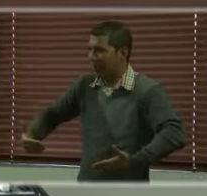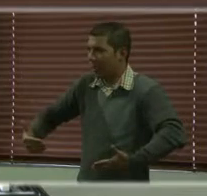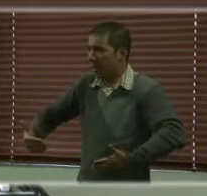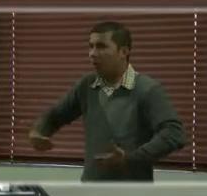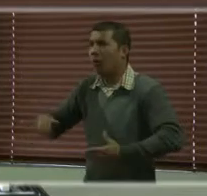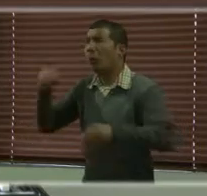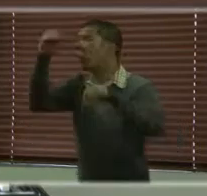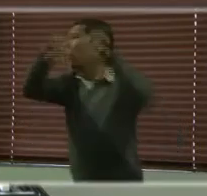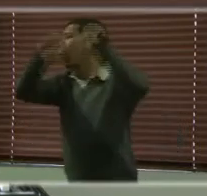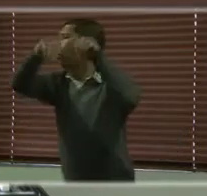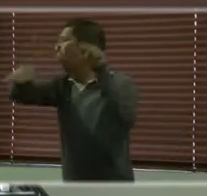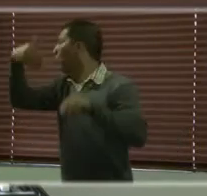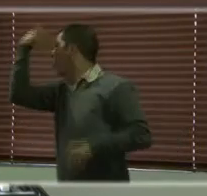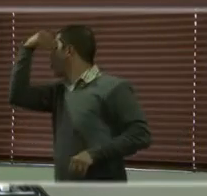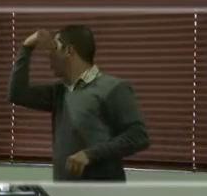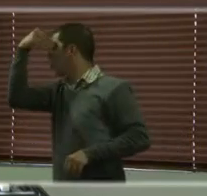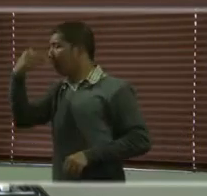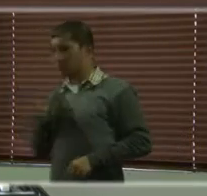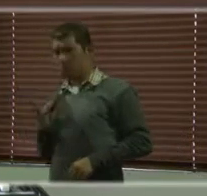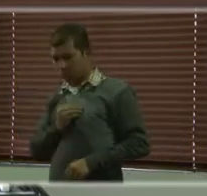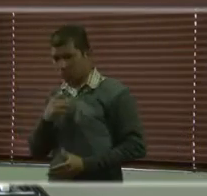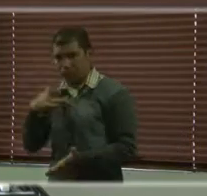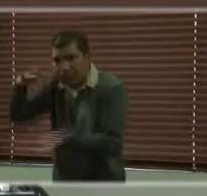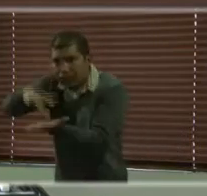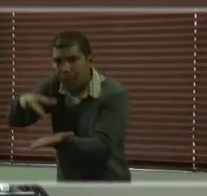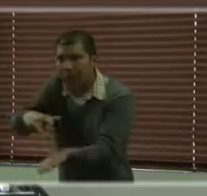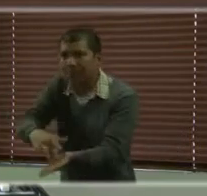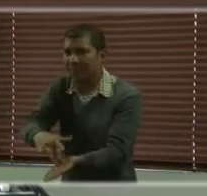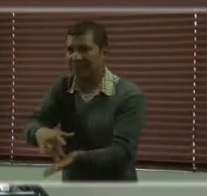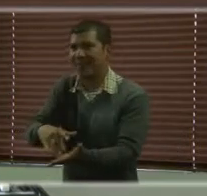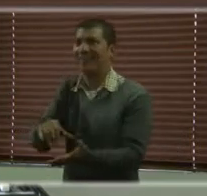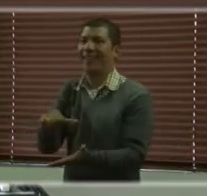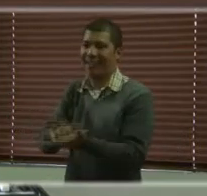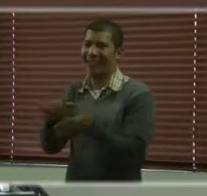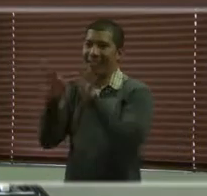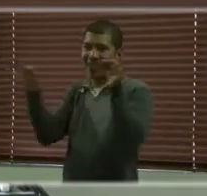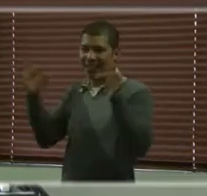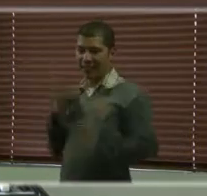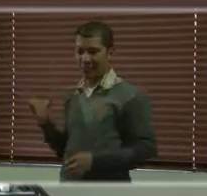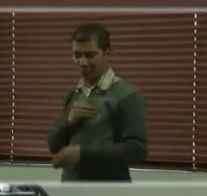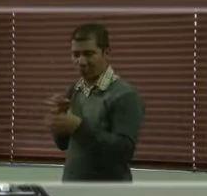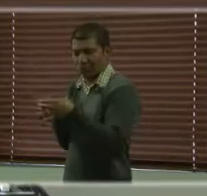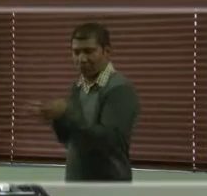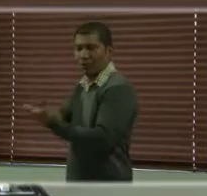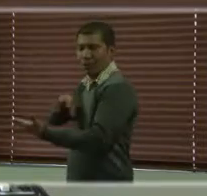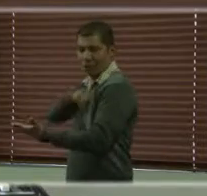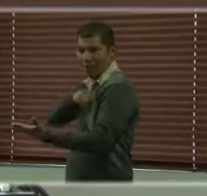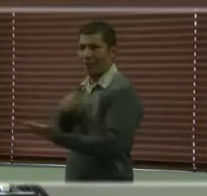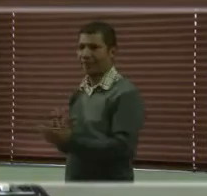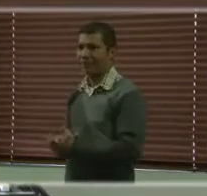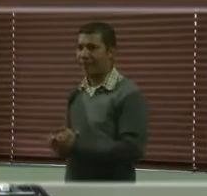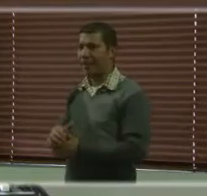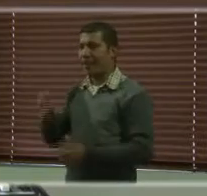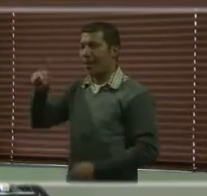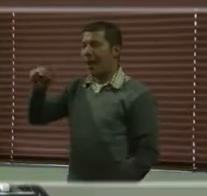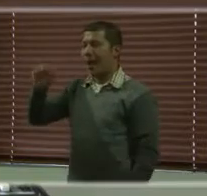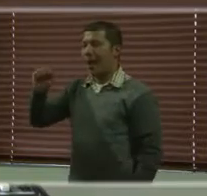de las personas con discapacidad ahí a través de informe sombra y también a través de las audiencias